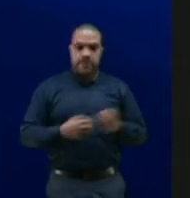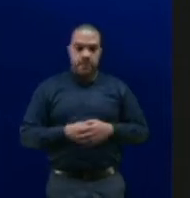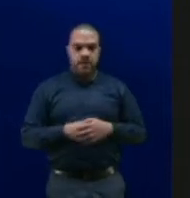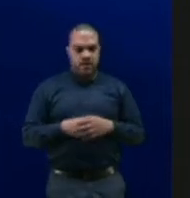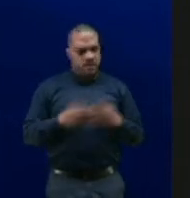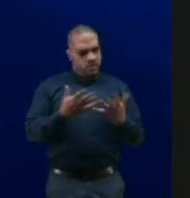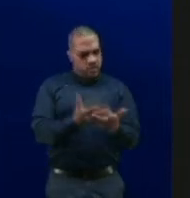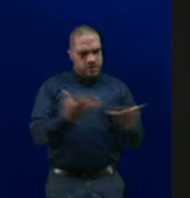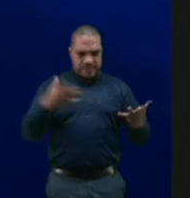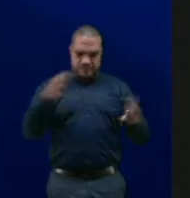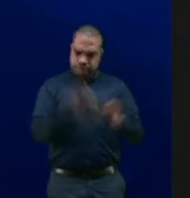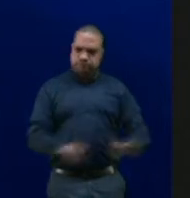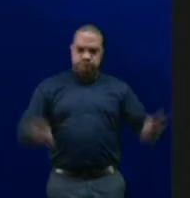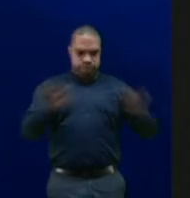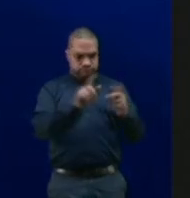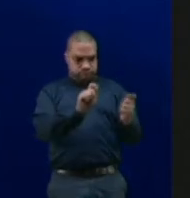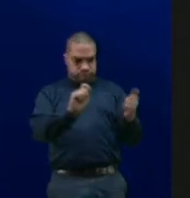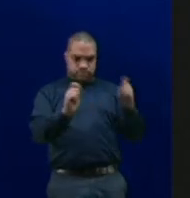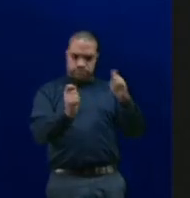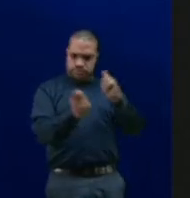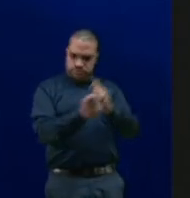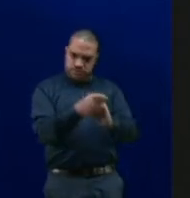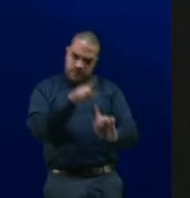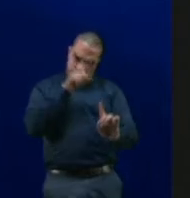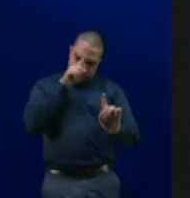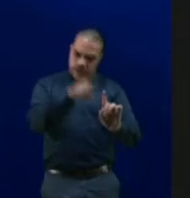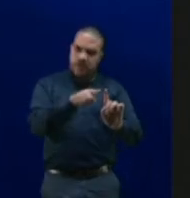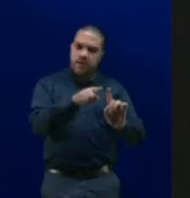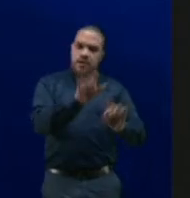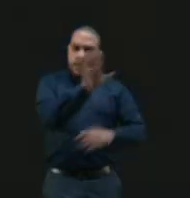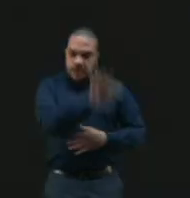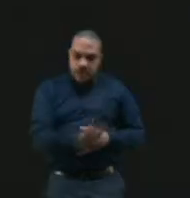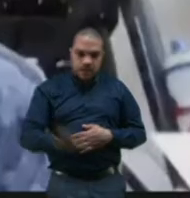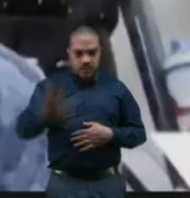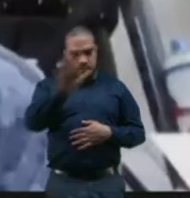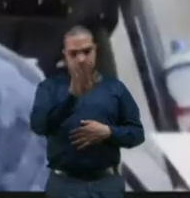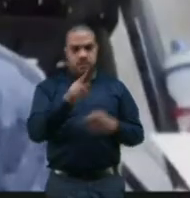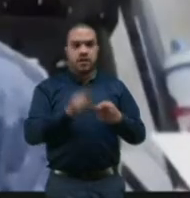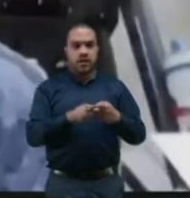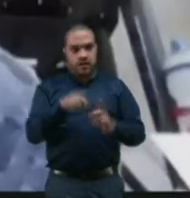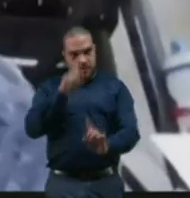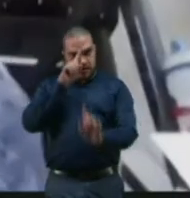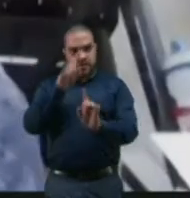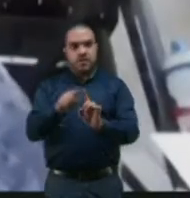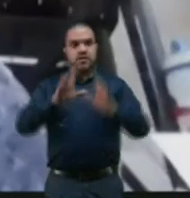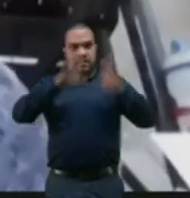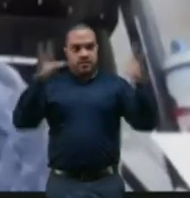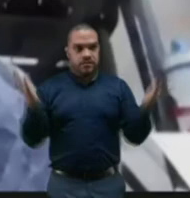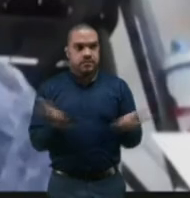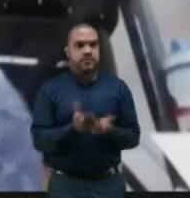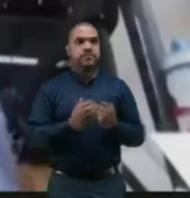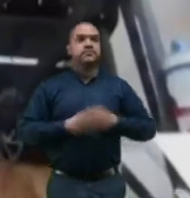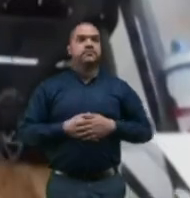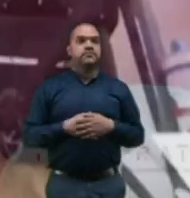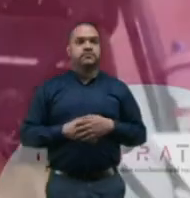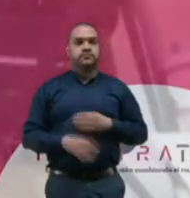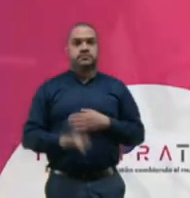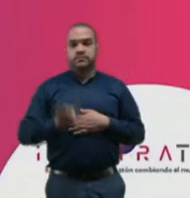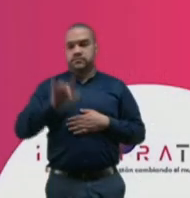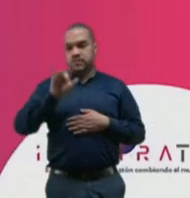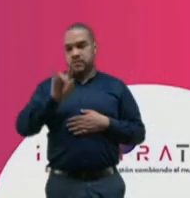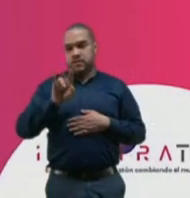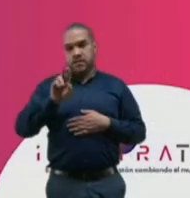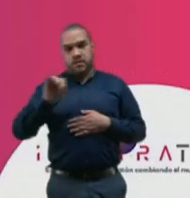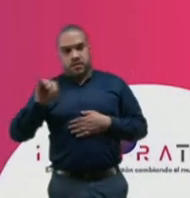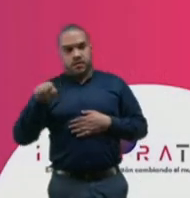tener un enfoque regional o un enfoque global? Entonces, con eso, ahora pasemos a Uri. Y Uri,